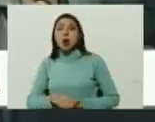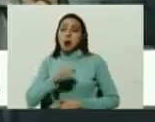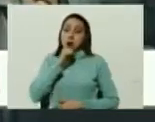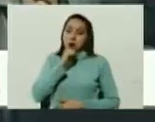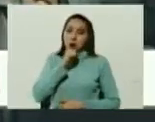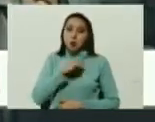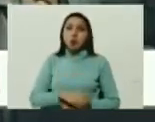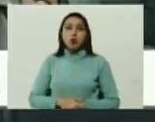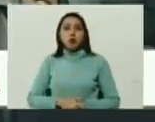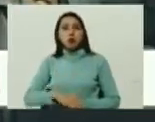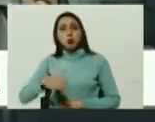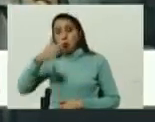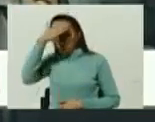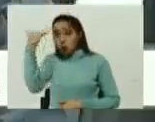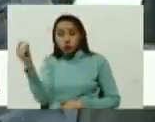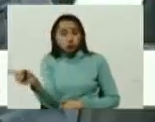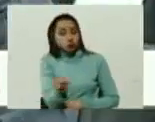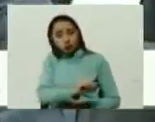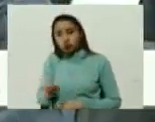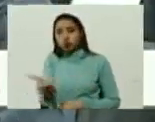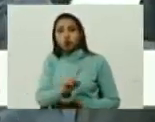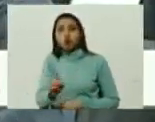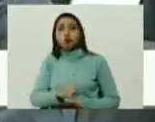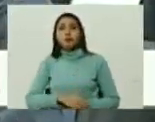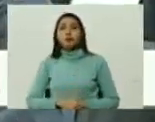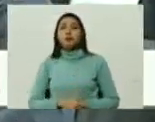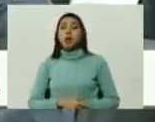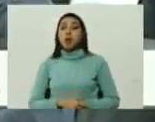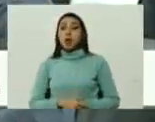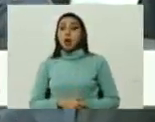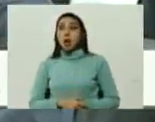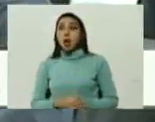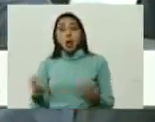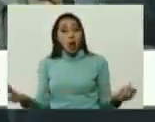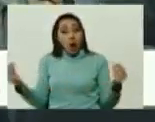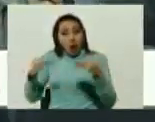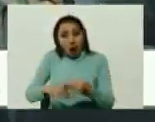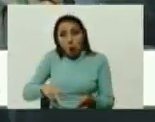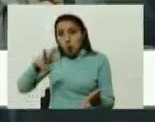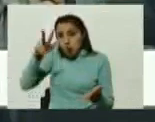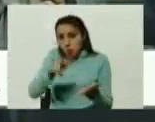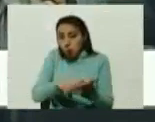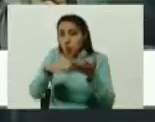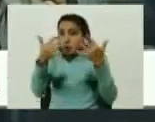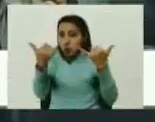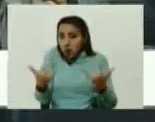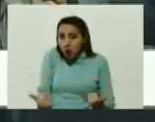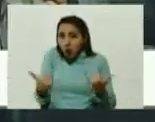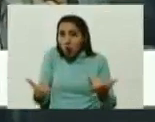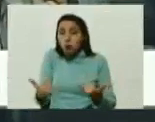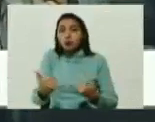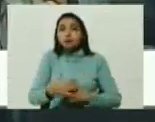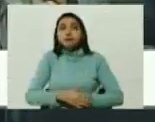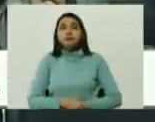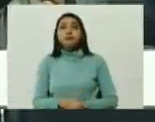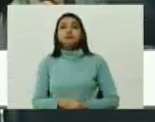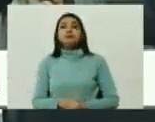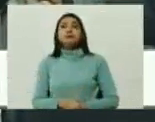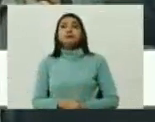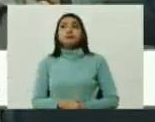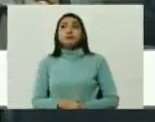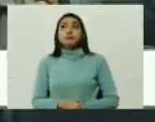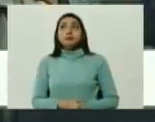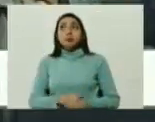olvidarlos que la aprobación de este acuerdo el día de hoy a cual la bancada de la